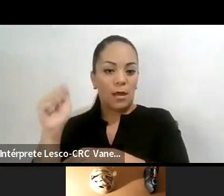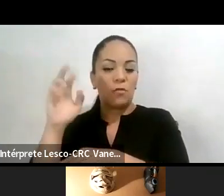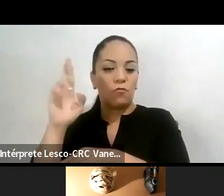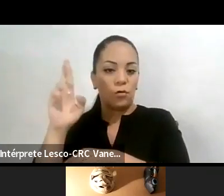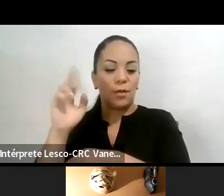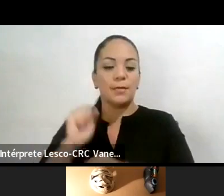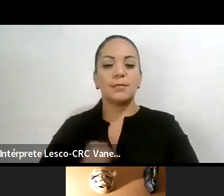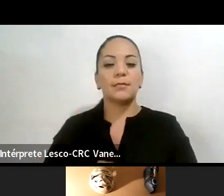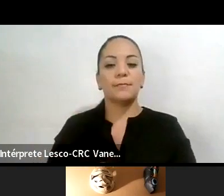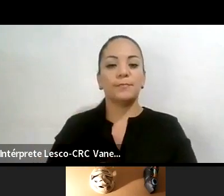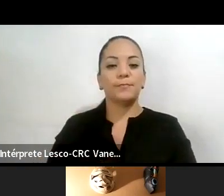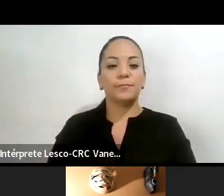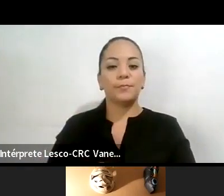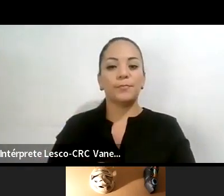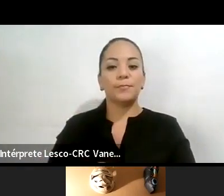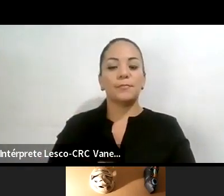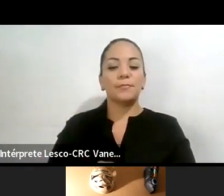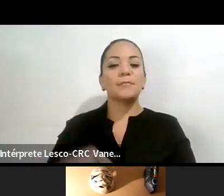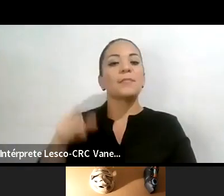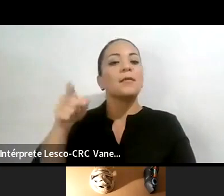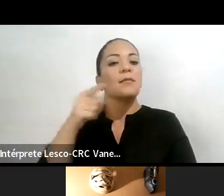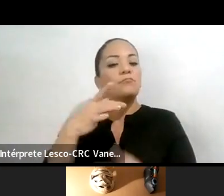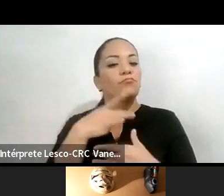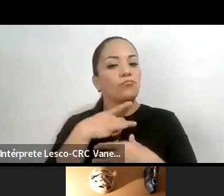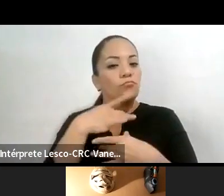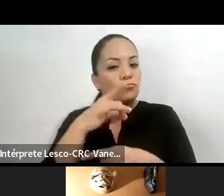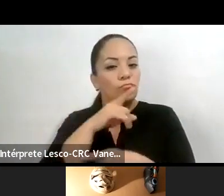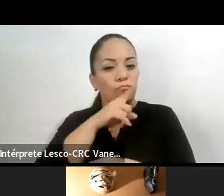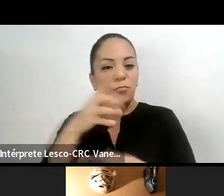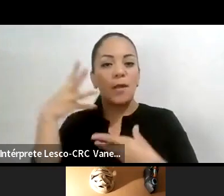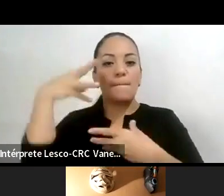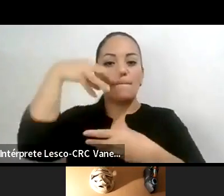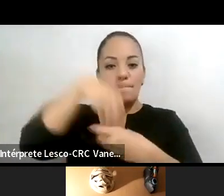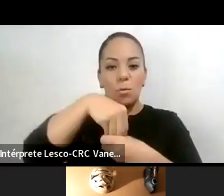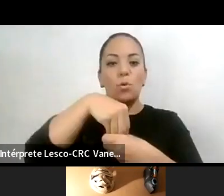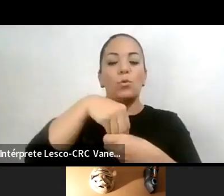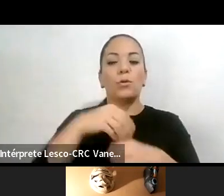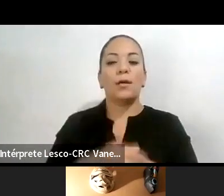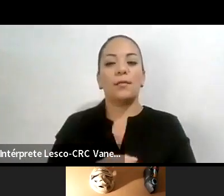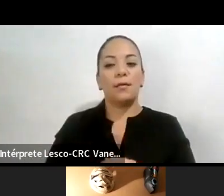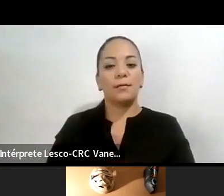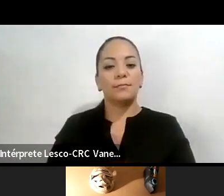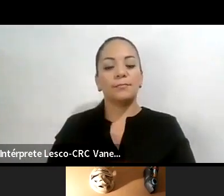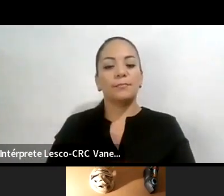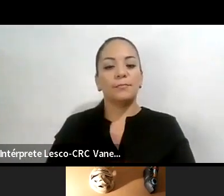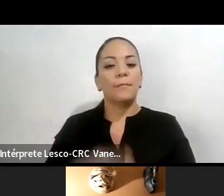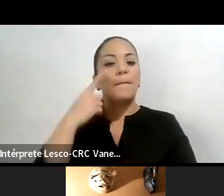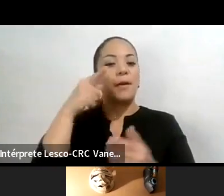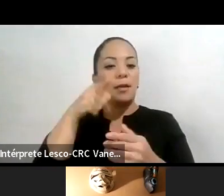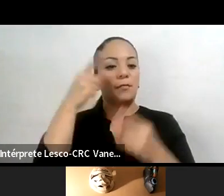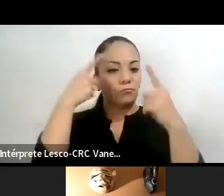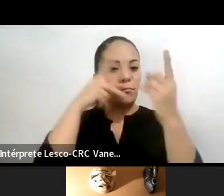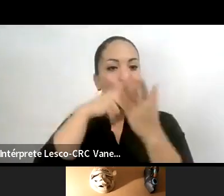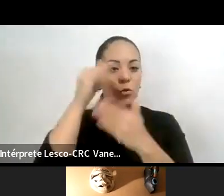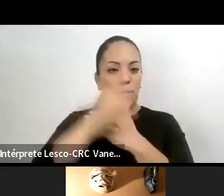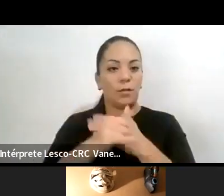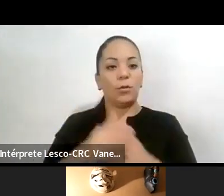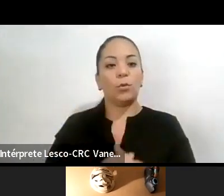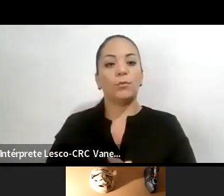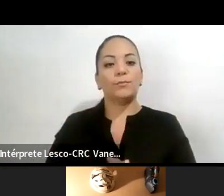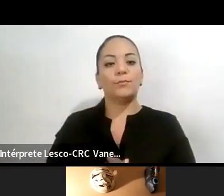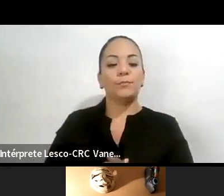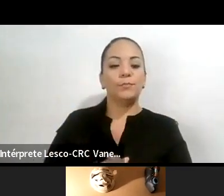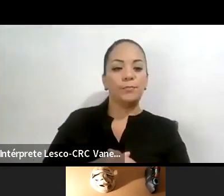Rodríguez, quien estuvo muy interesada y muy involucrada en que este proyecto saliera. De